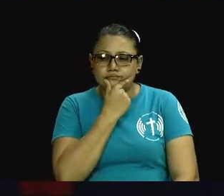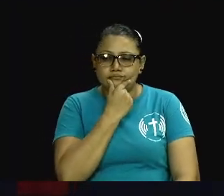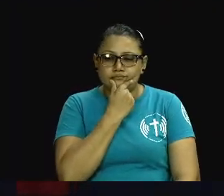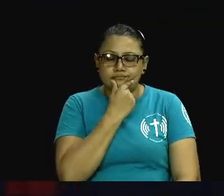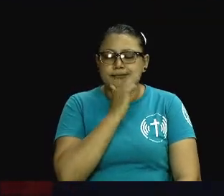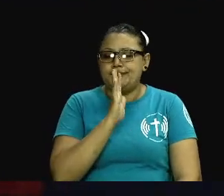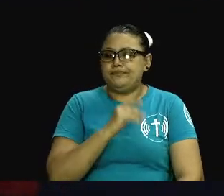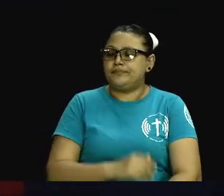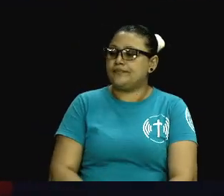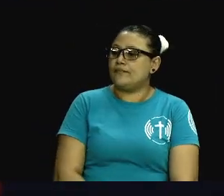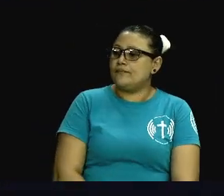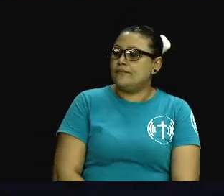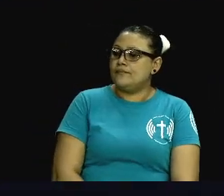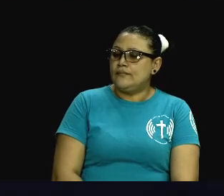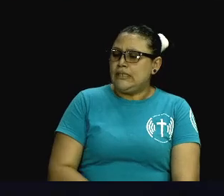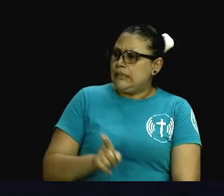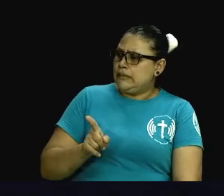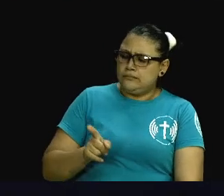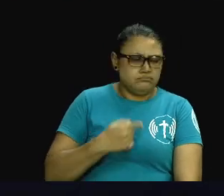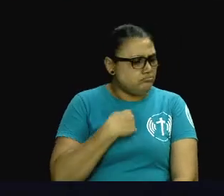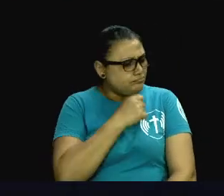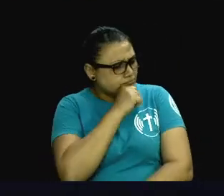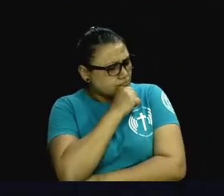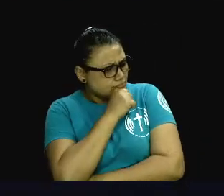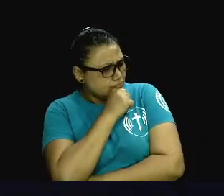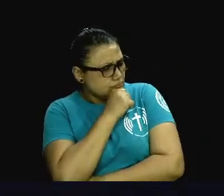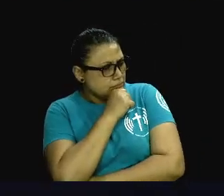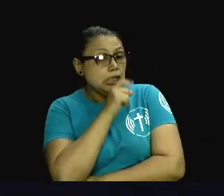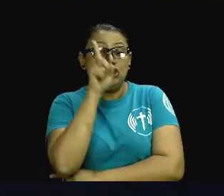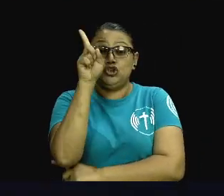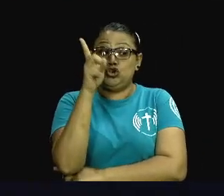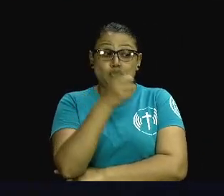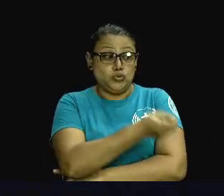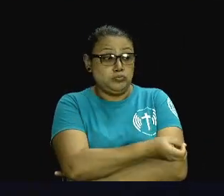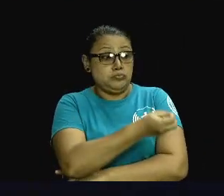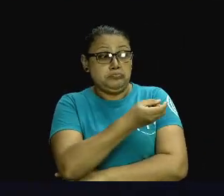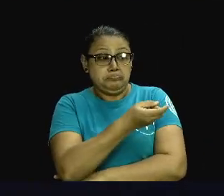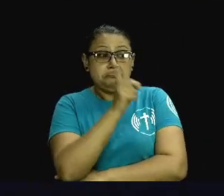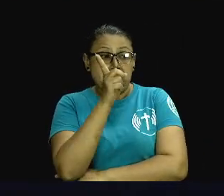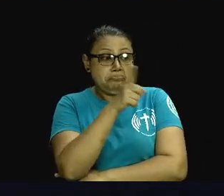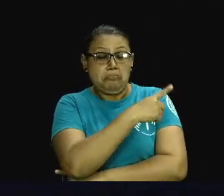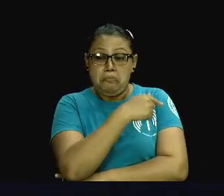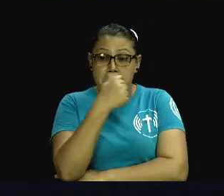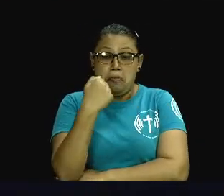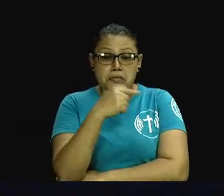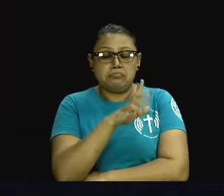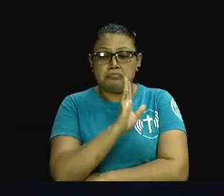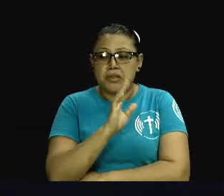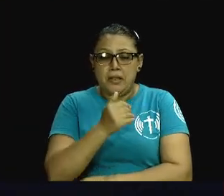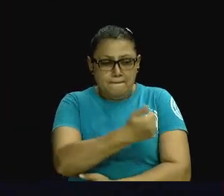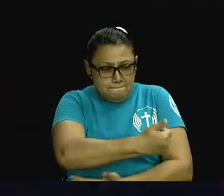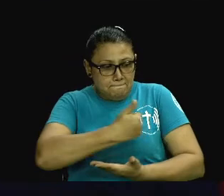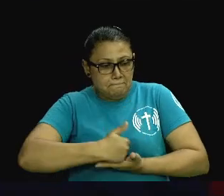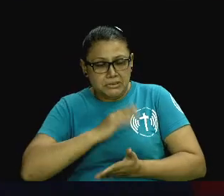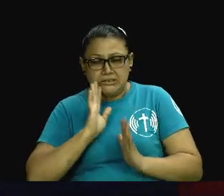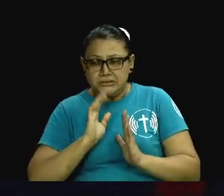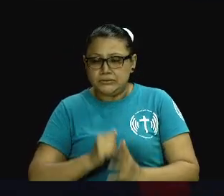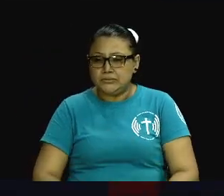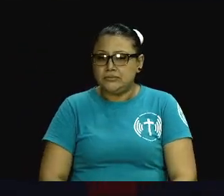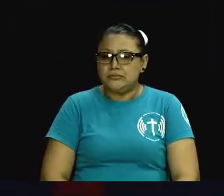años en la iglesia y me dice dios te mandó y no solo nos dio la bendición del trabajo mi madre